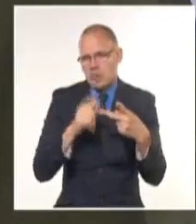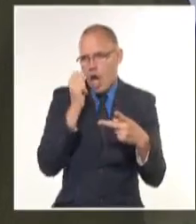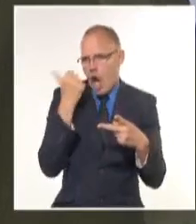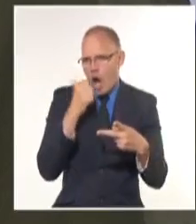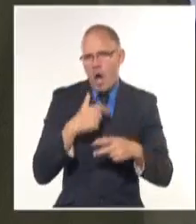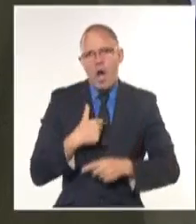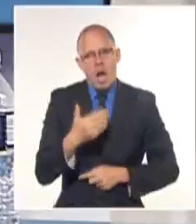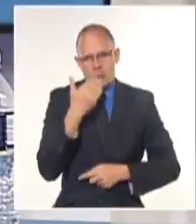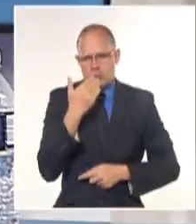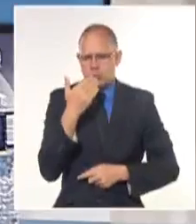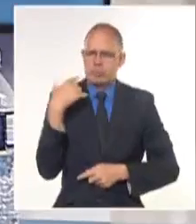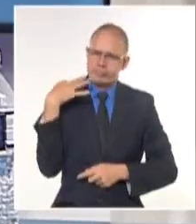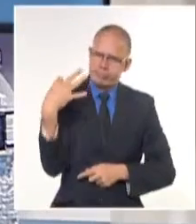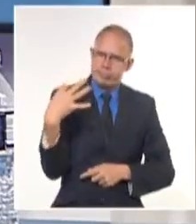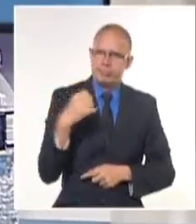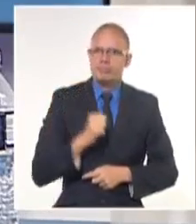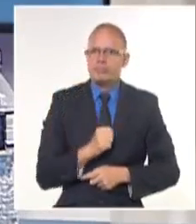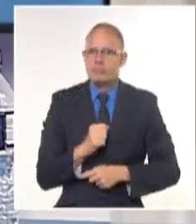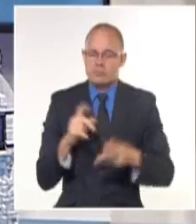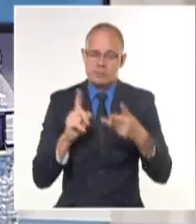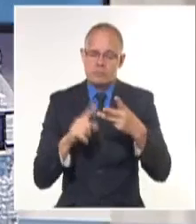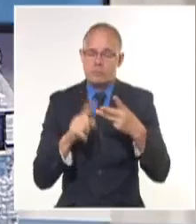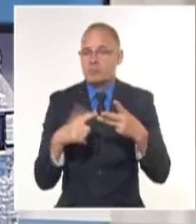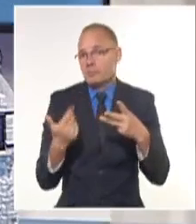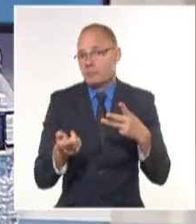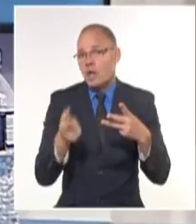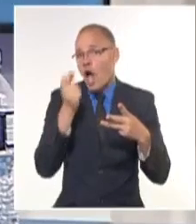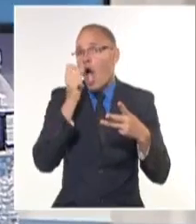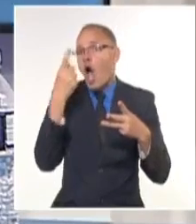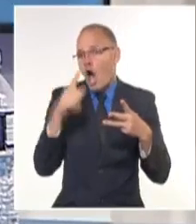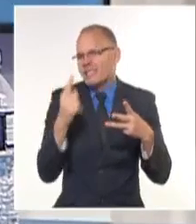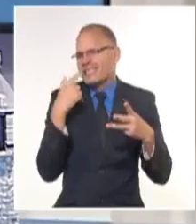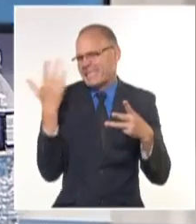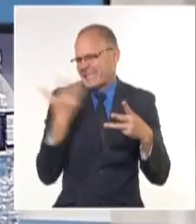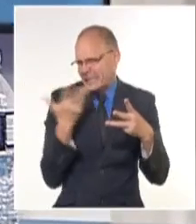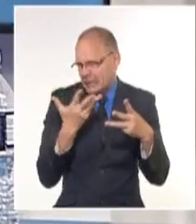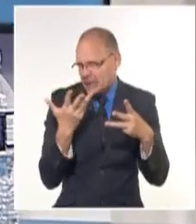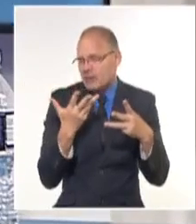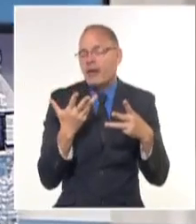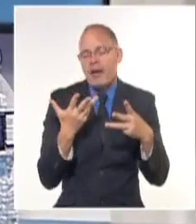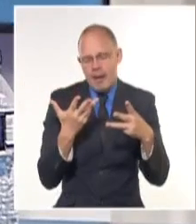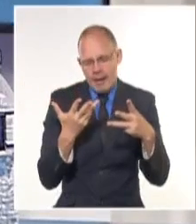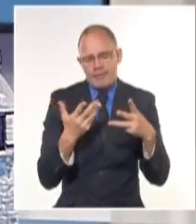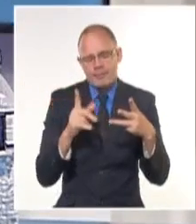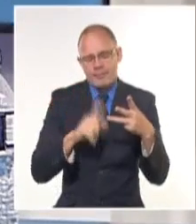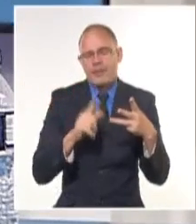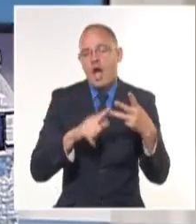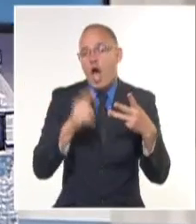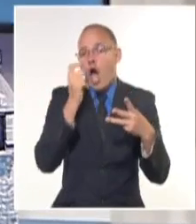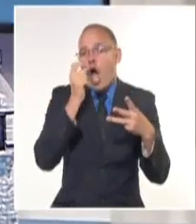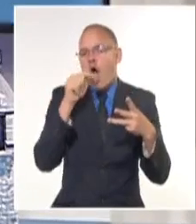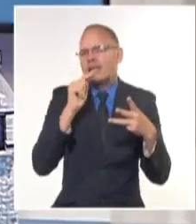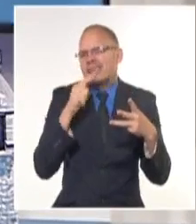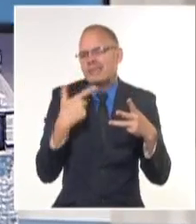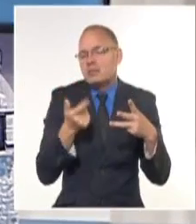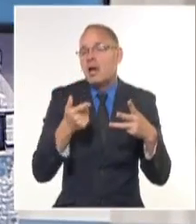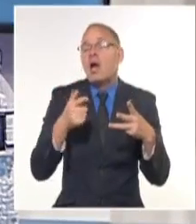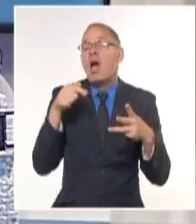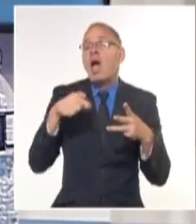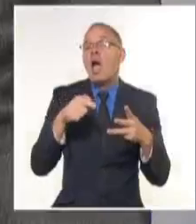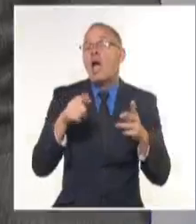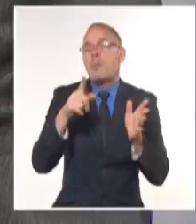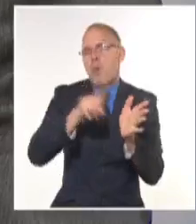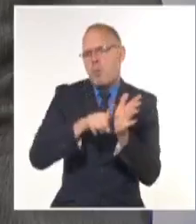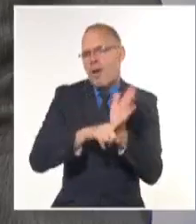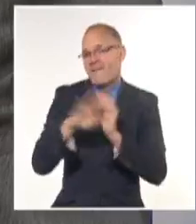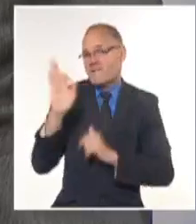estar aquí. Y nos acompaña igualmente, cerrando este trío de invitados, Luis Pérez Morales, fiscal jefe de la Dirección de